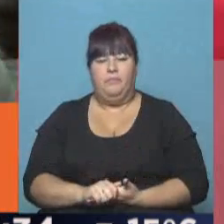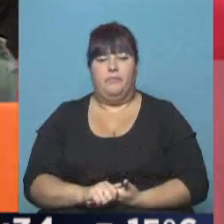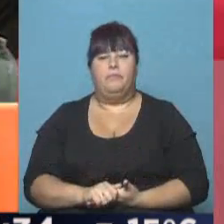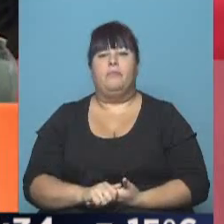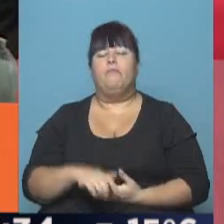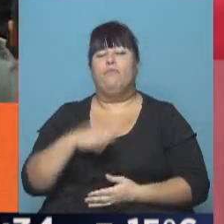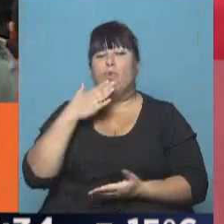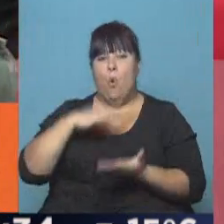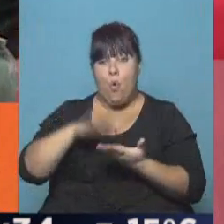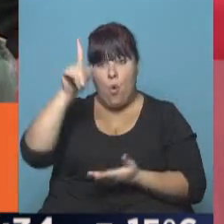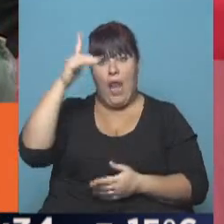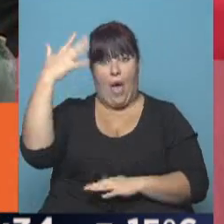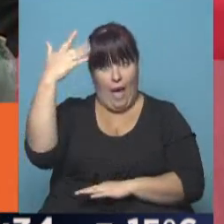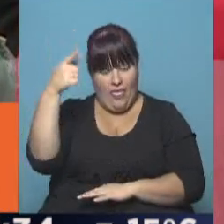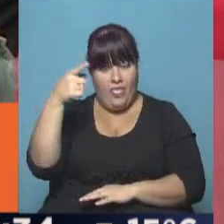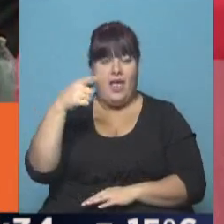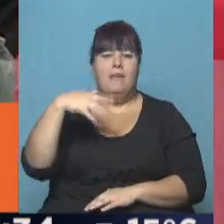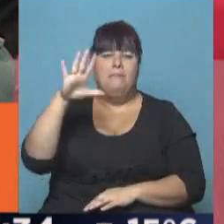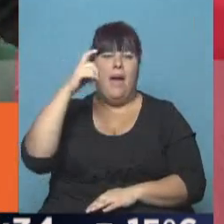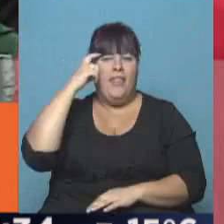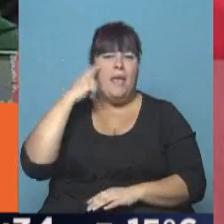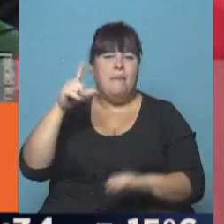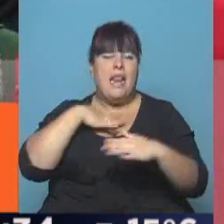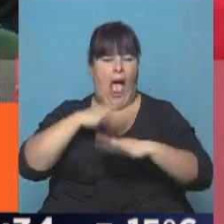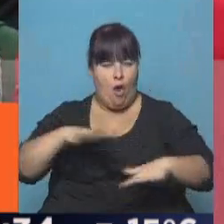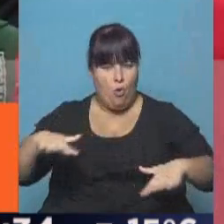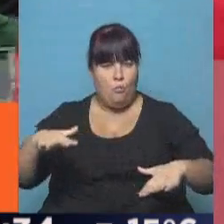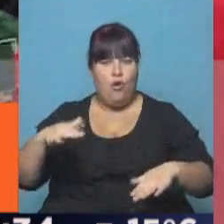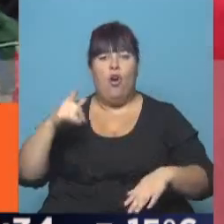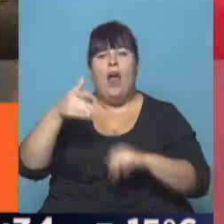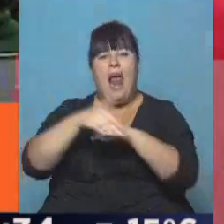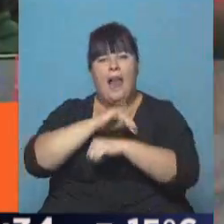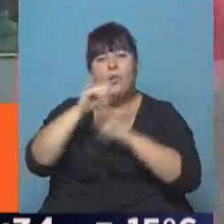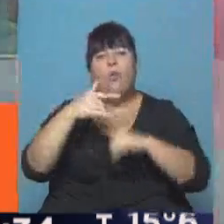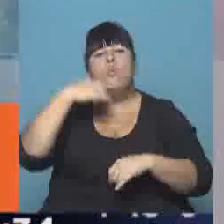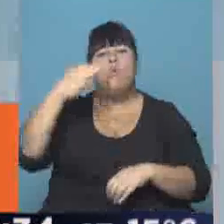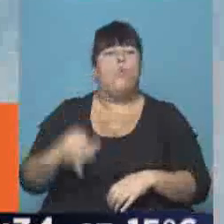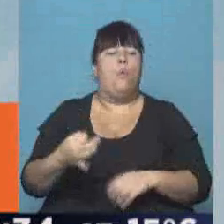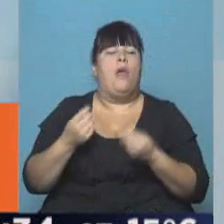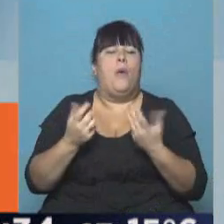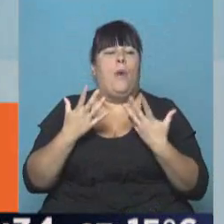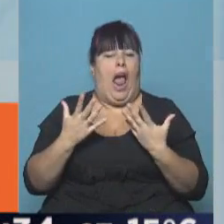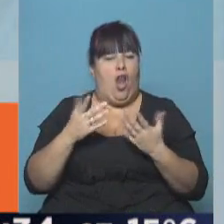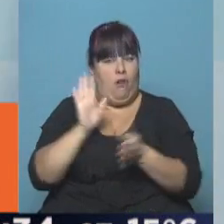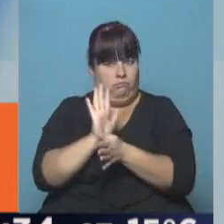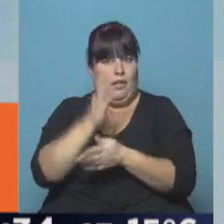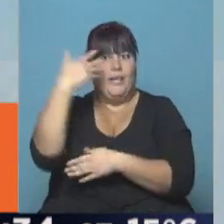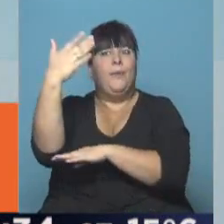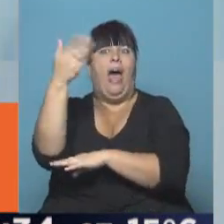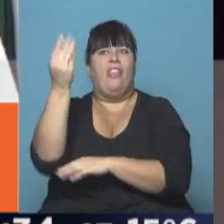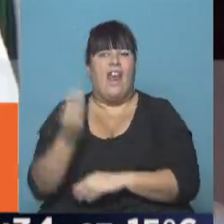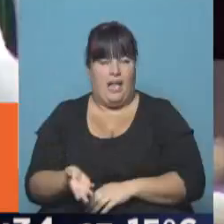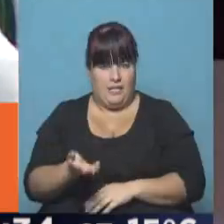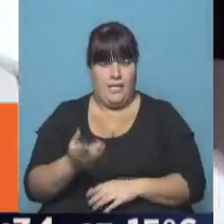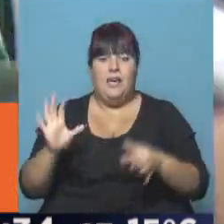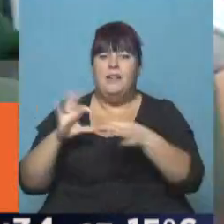Al tomar juramento a la bandera a más de 10.000 alumnos, la reta habló de cumplir con los valores que representa la bandera: